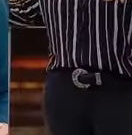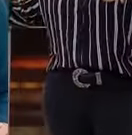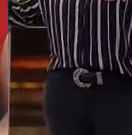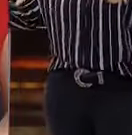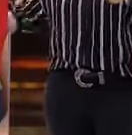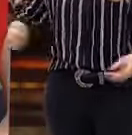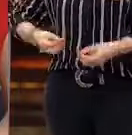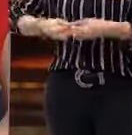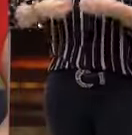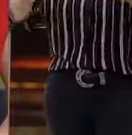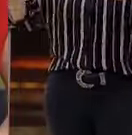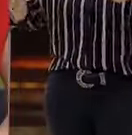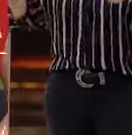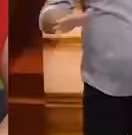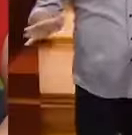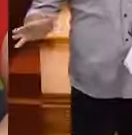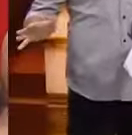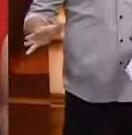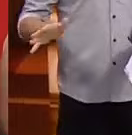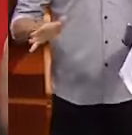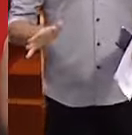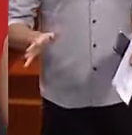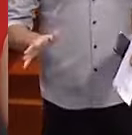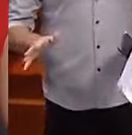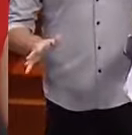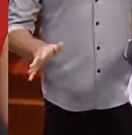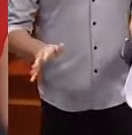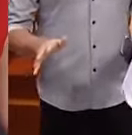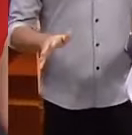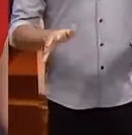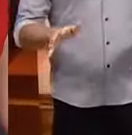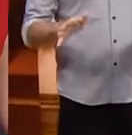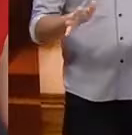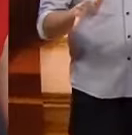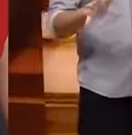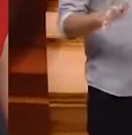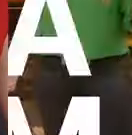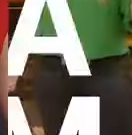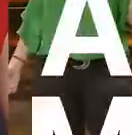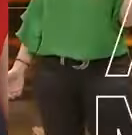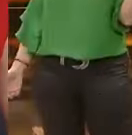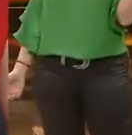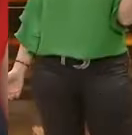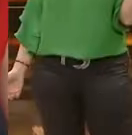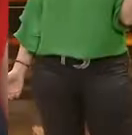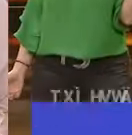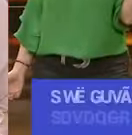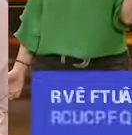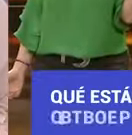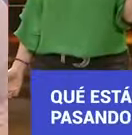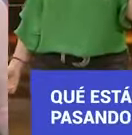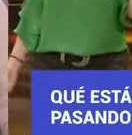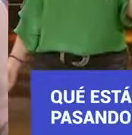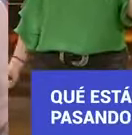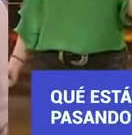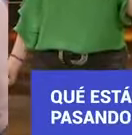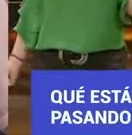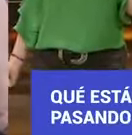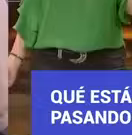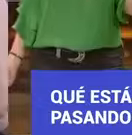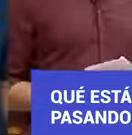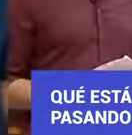5:30, Ñojanchic. A las 6, TV Perú Noticias, edición matinal. Y a las 7, ¿qué está